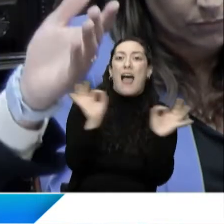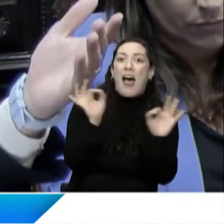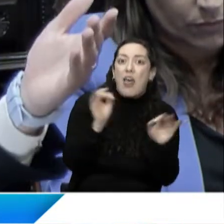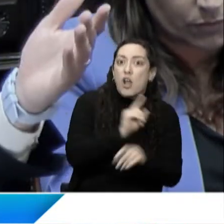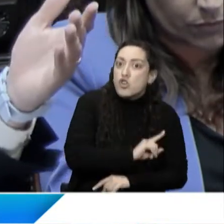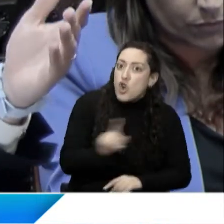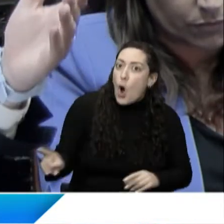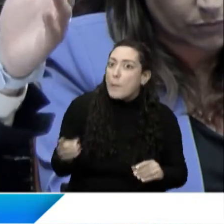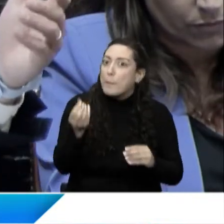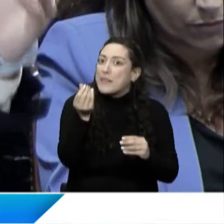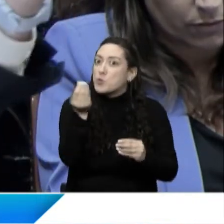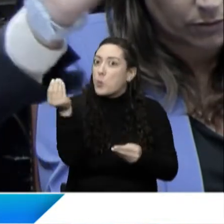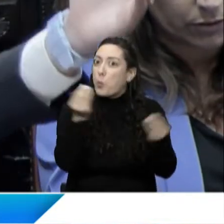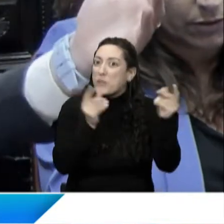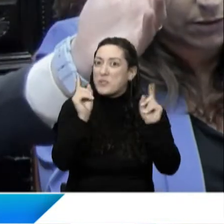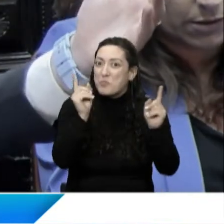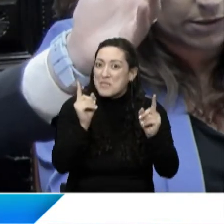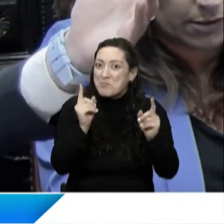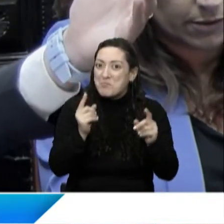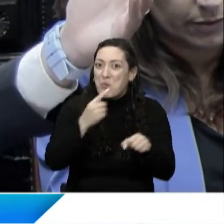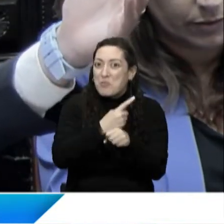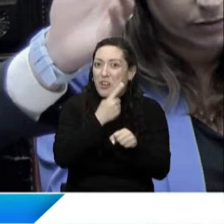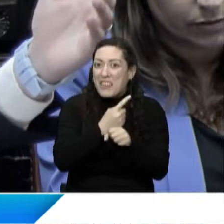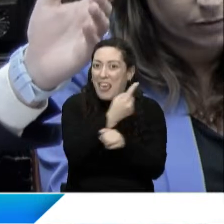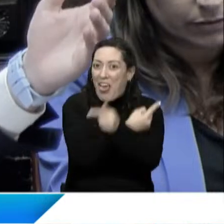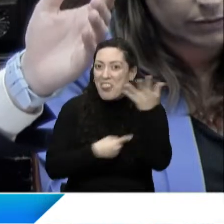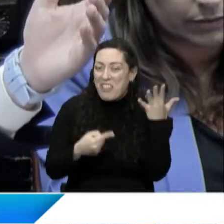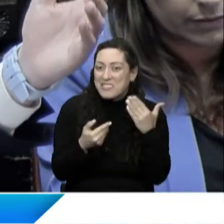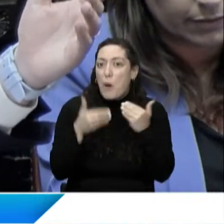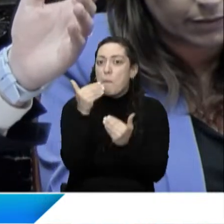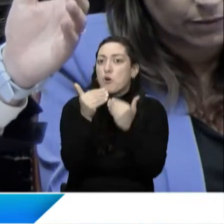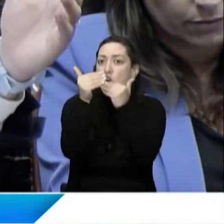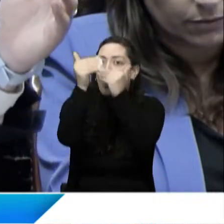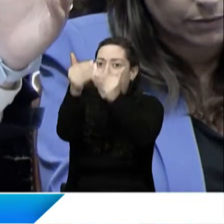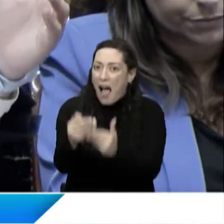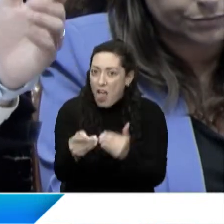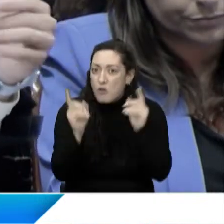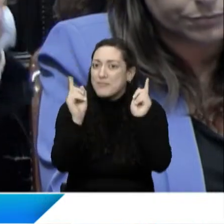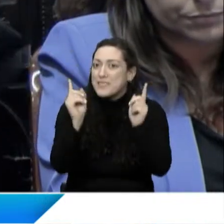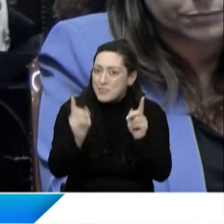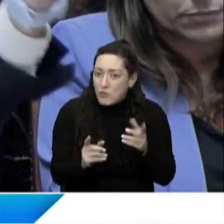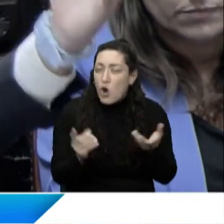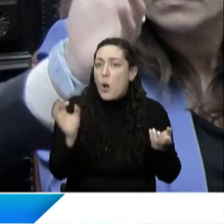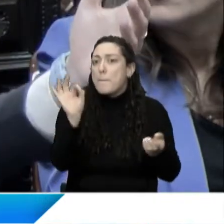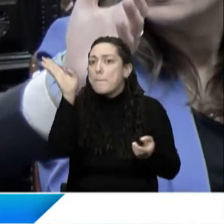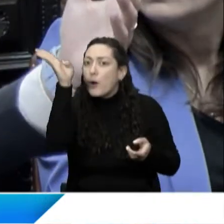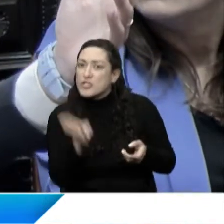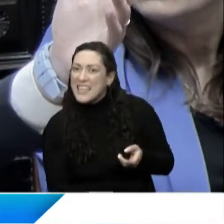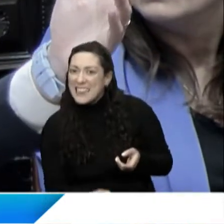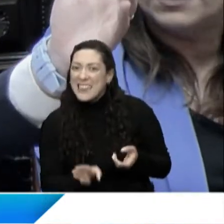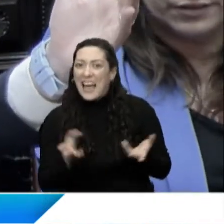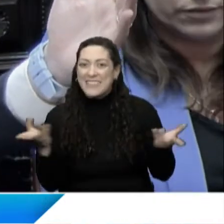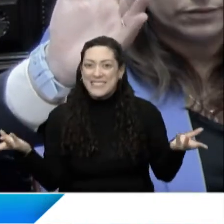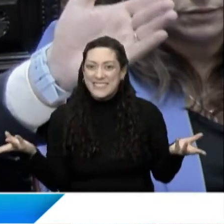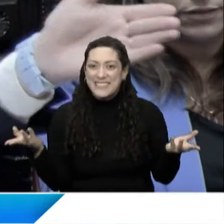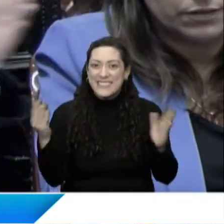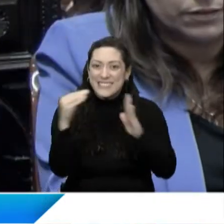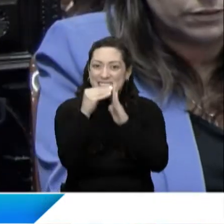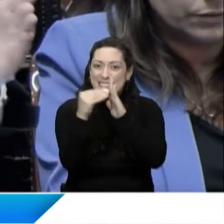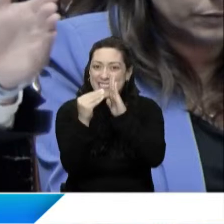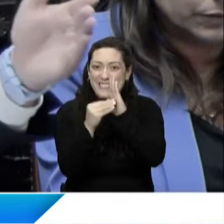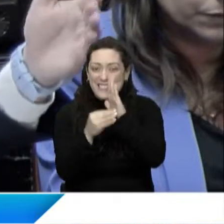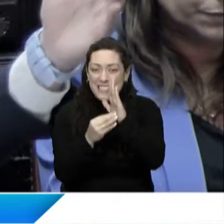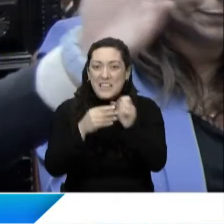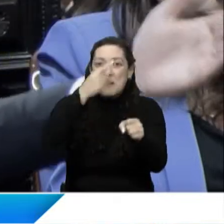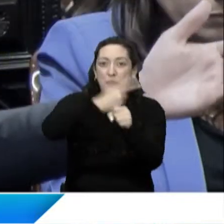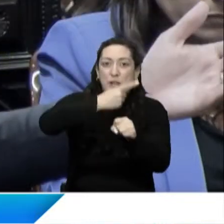presupuesto que prorrogó tiene prioridades y tiene porcentualidades en donde tiene que